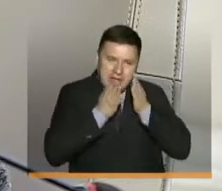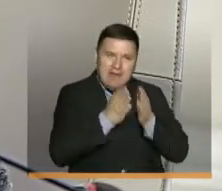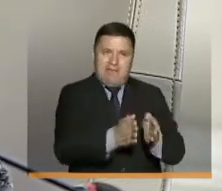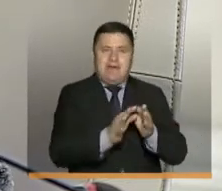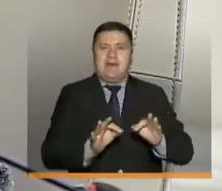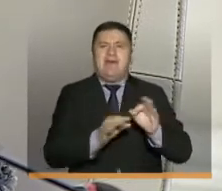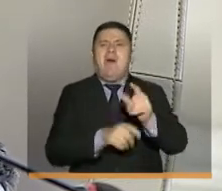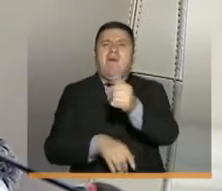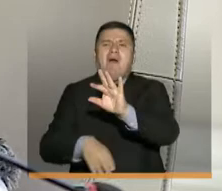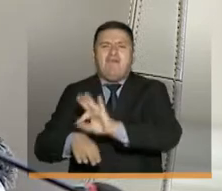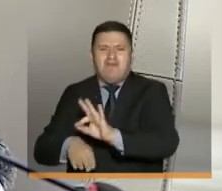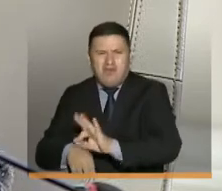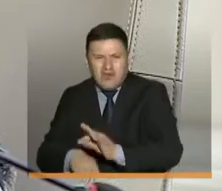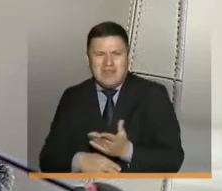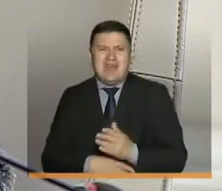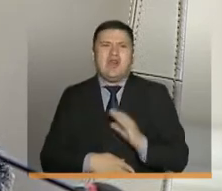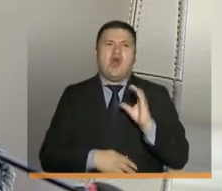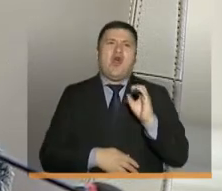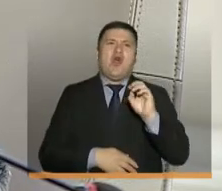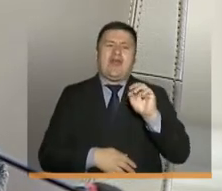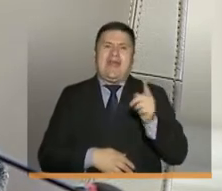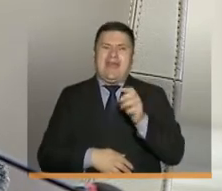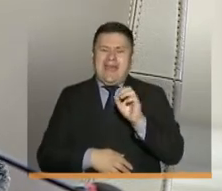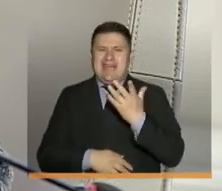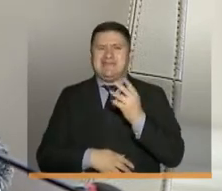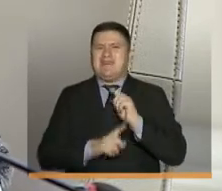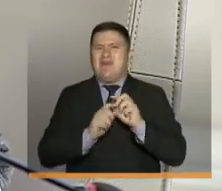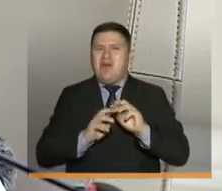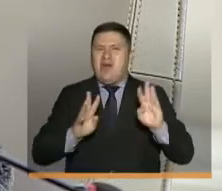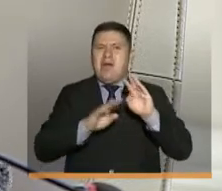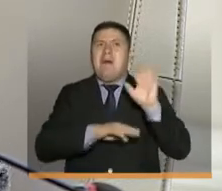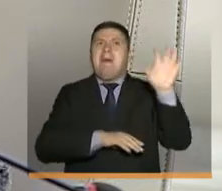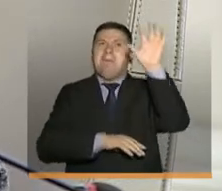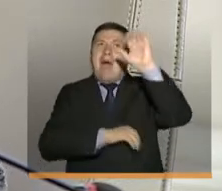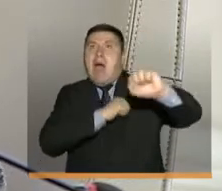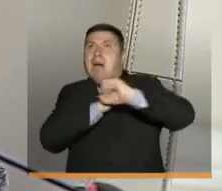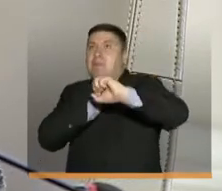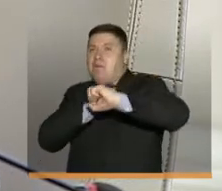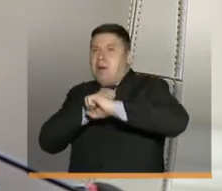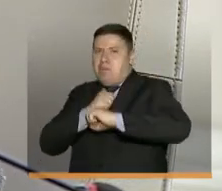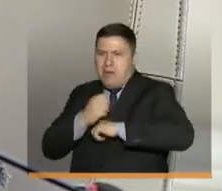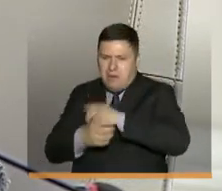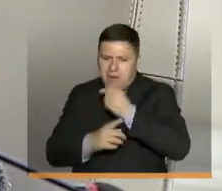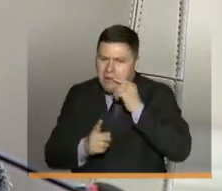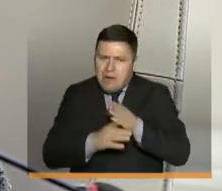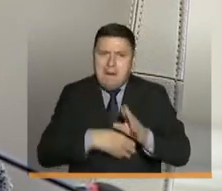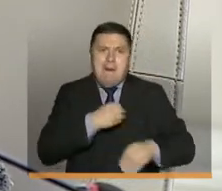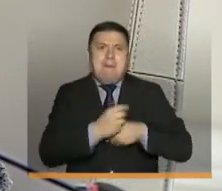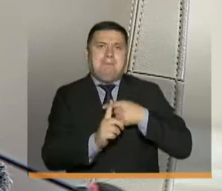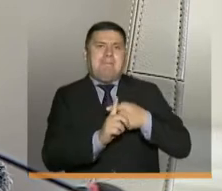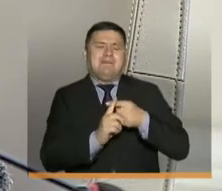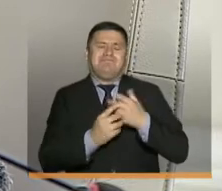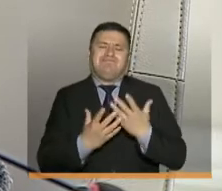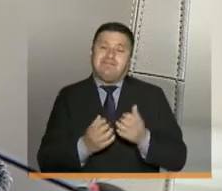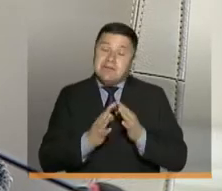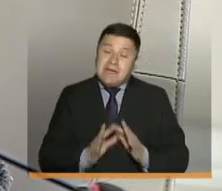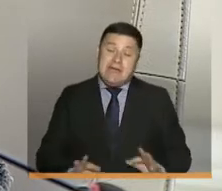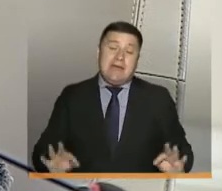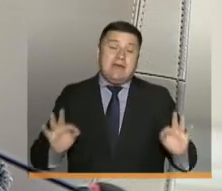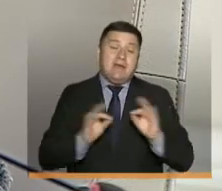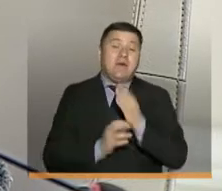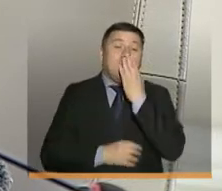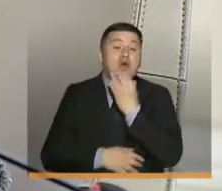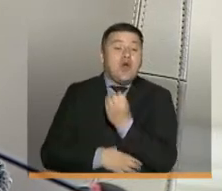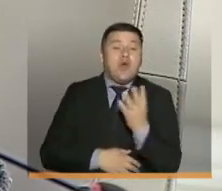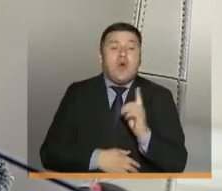de fundaciones, de ONGs, de distintos países que se siguen sumando en este propósito. Y yo creo que lo importante, usted mencionaba el número